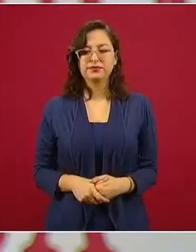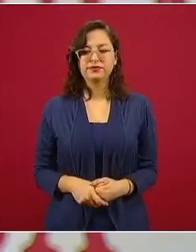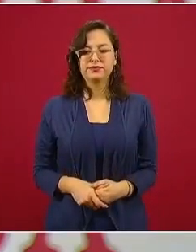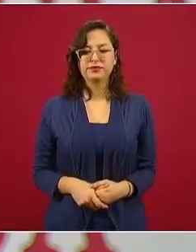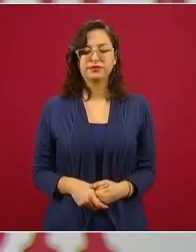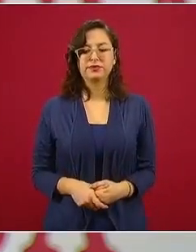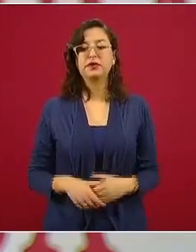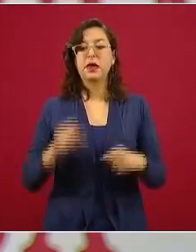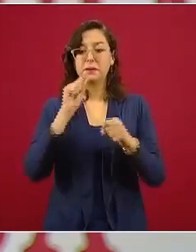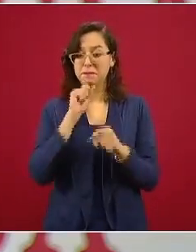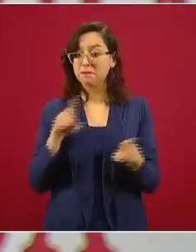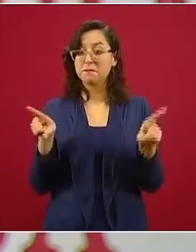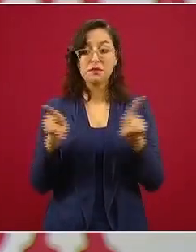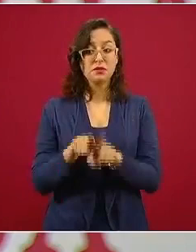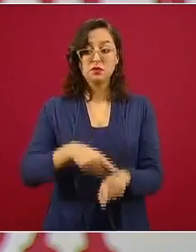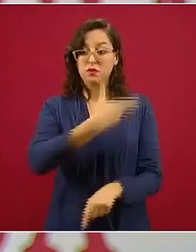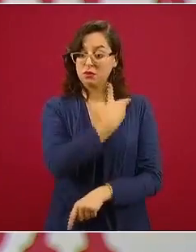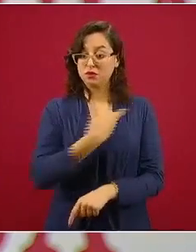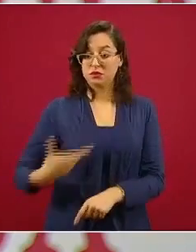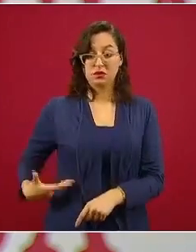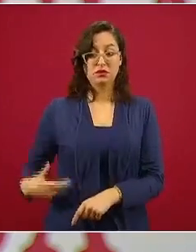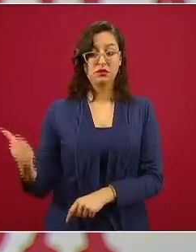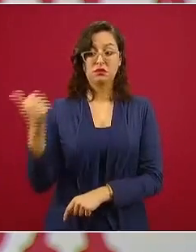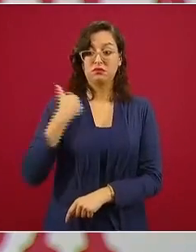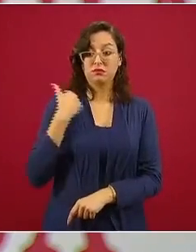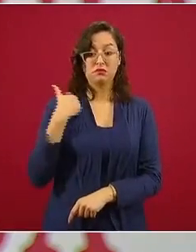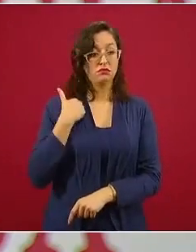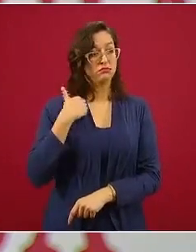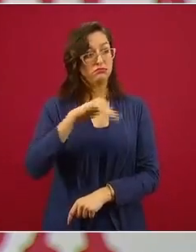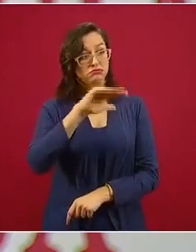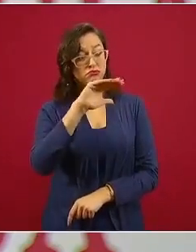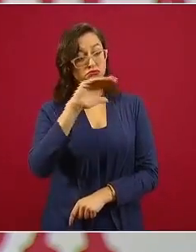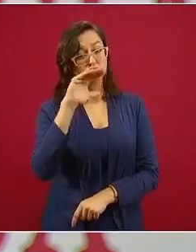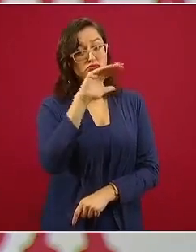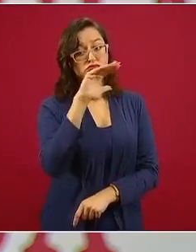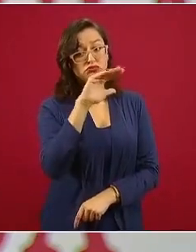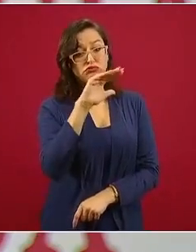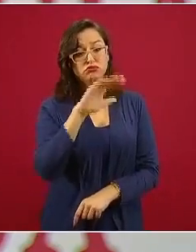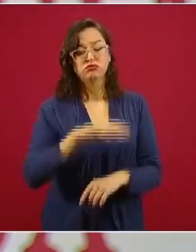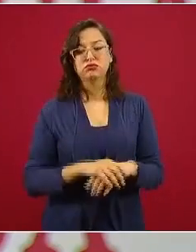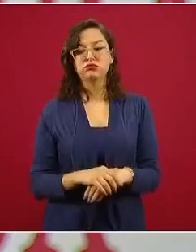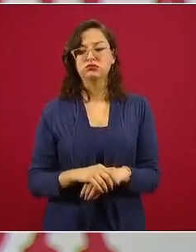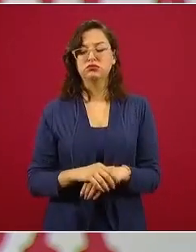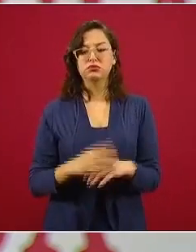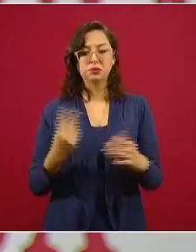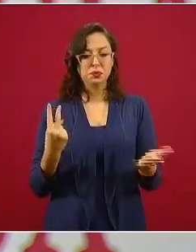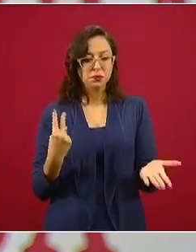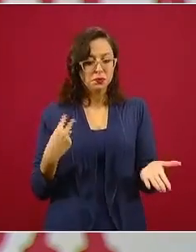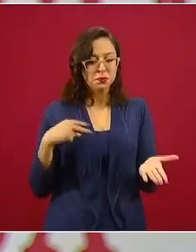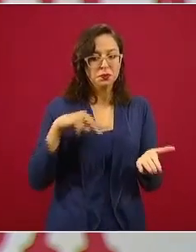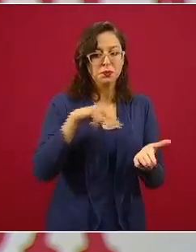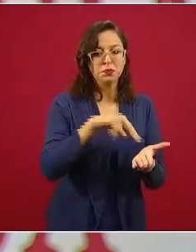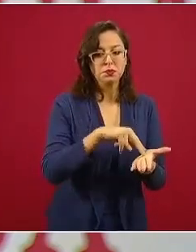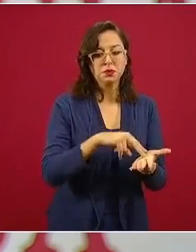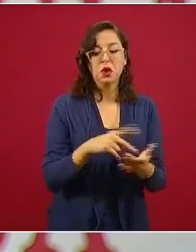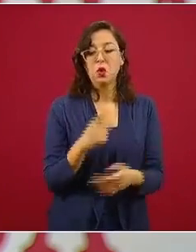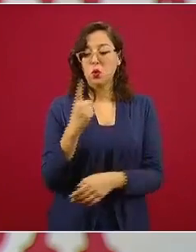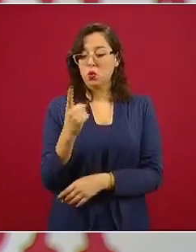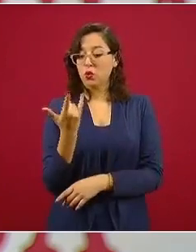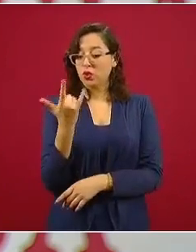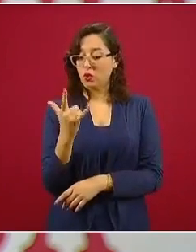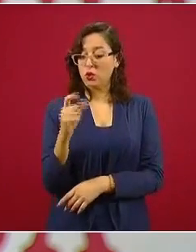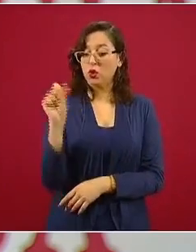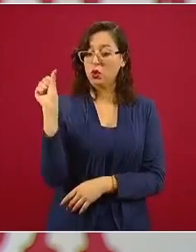con el primer ministro Trudeau. En ese caso, no proponiéndole un encuentro en presencia, porque el 1 de julio, como ya dije,